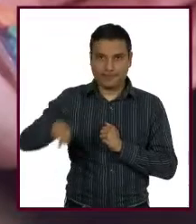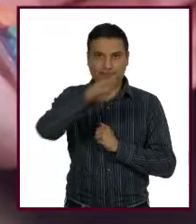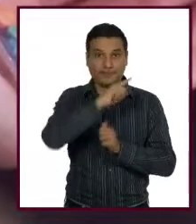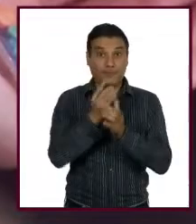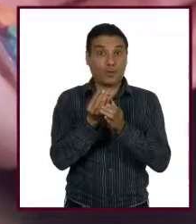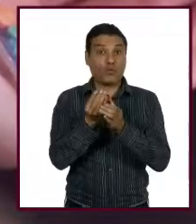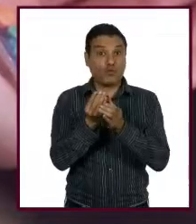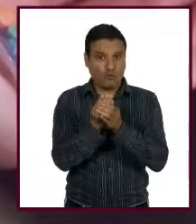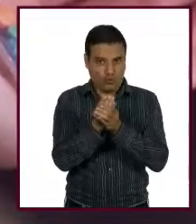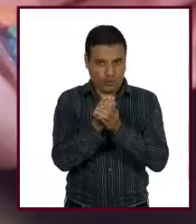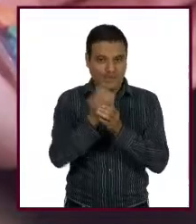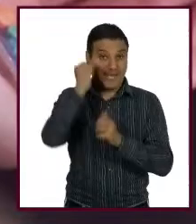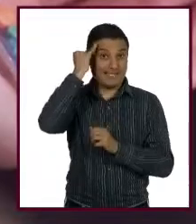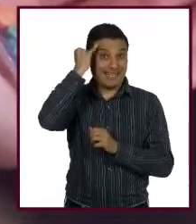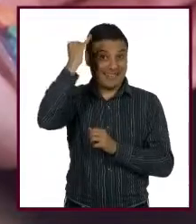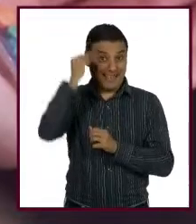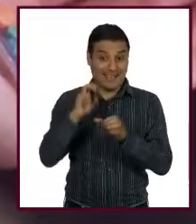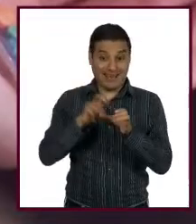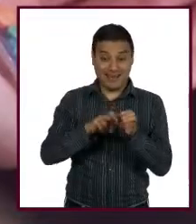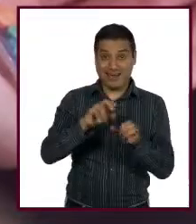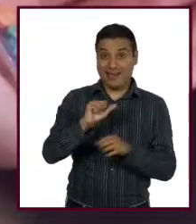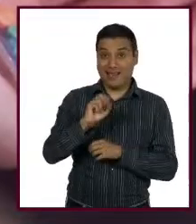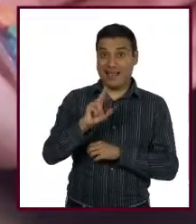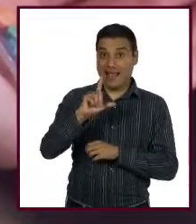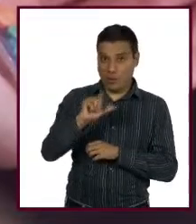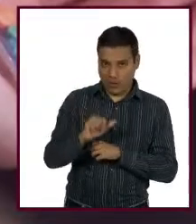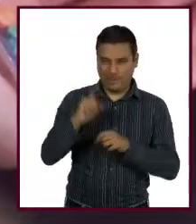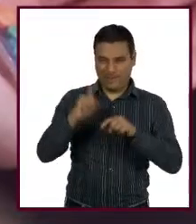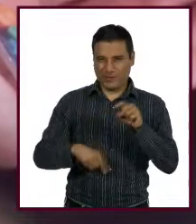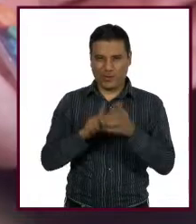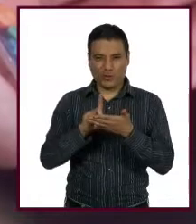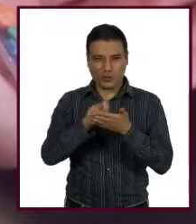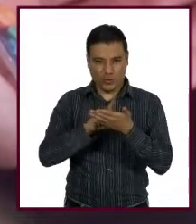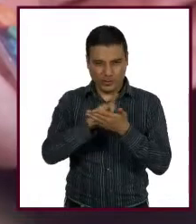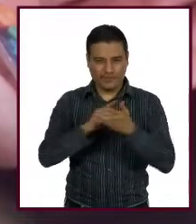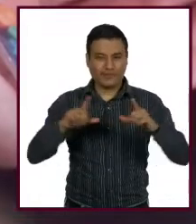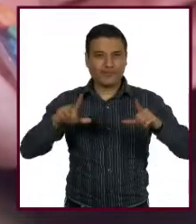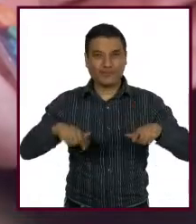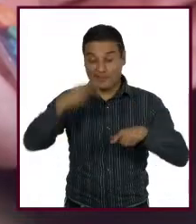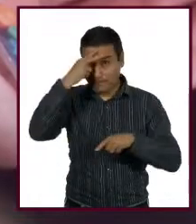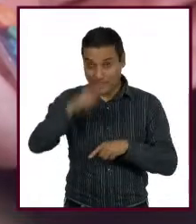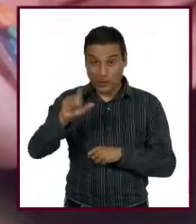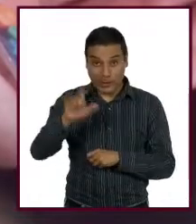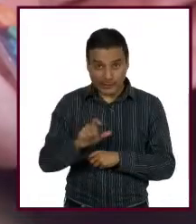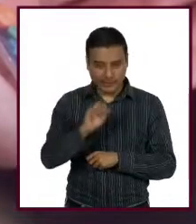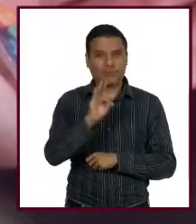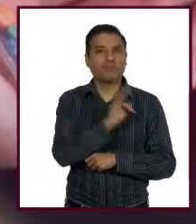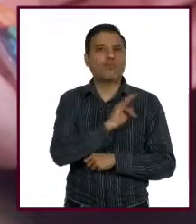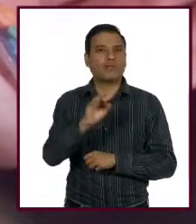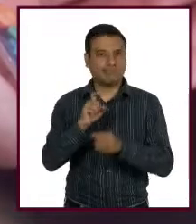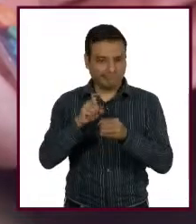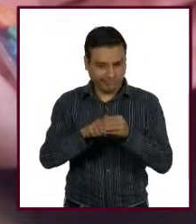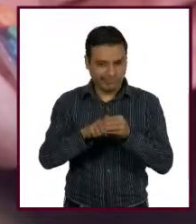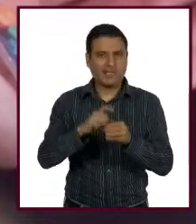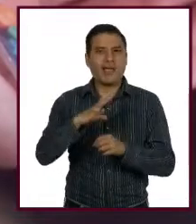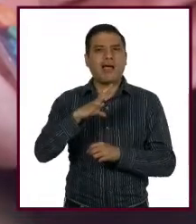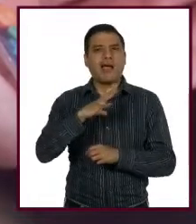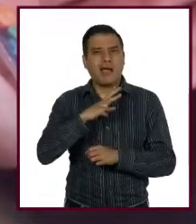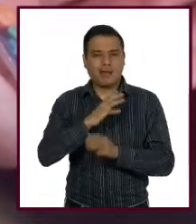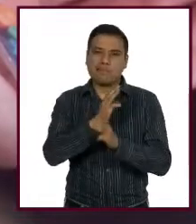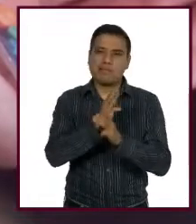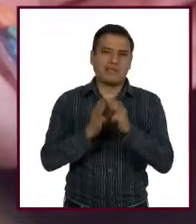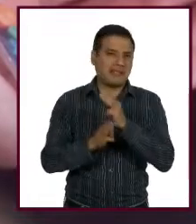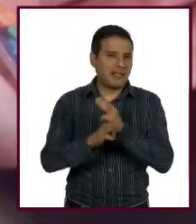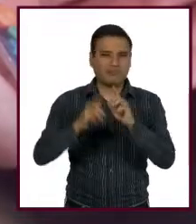al curso Estrategia en el Aula, Prevención de Adicciones, que se imparte en la plataforma México X. Ahí van a encontrar